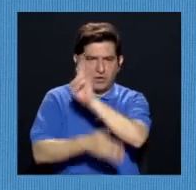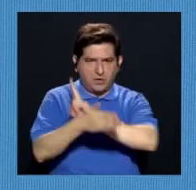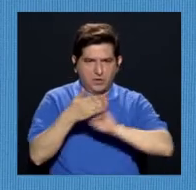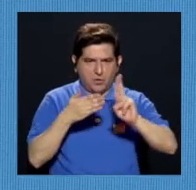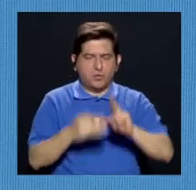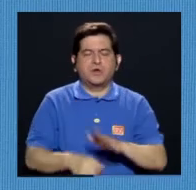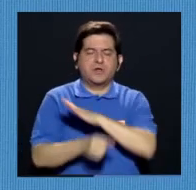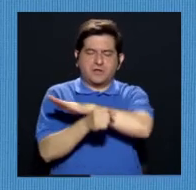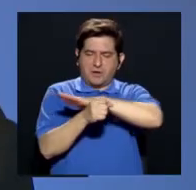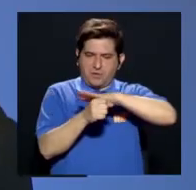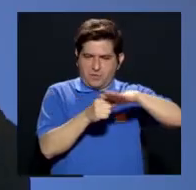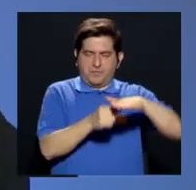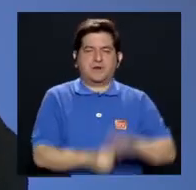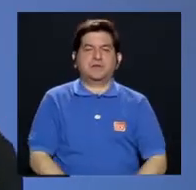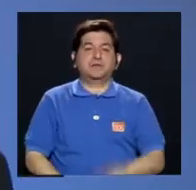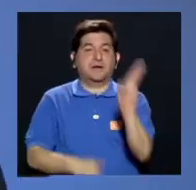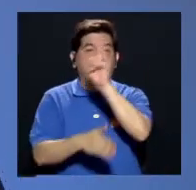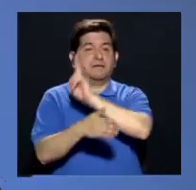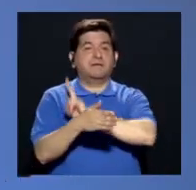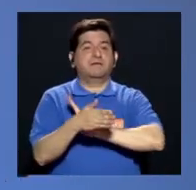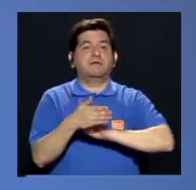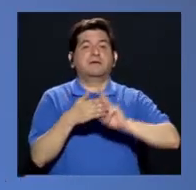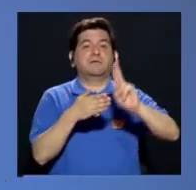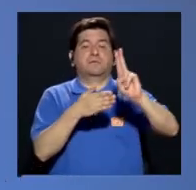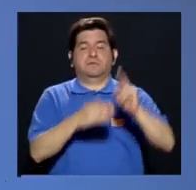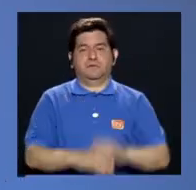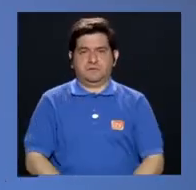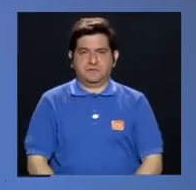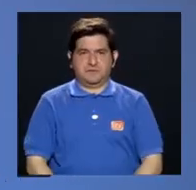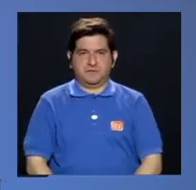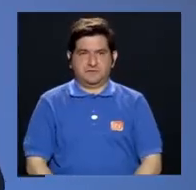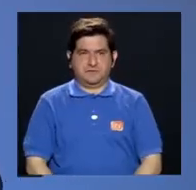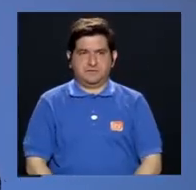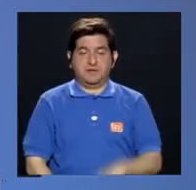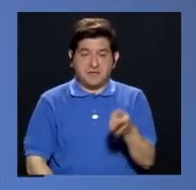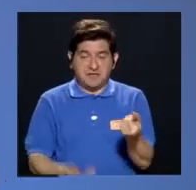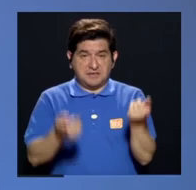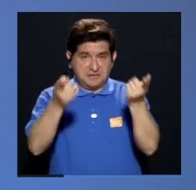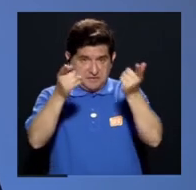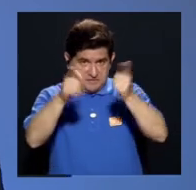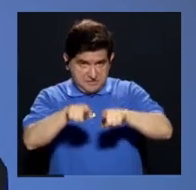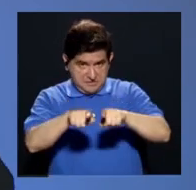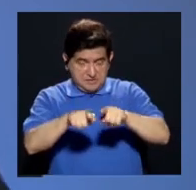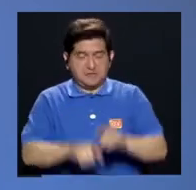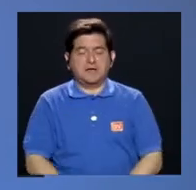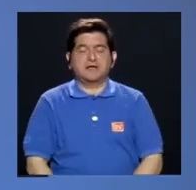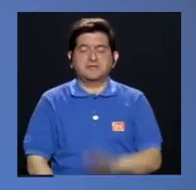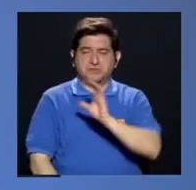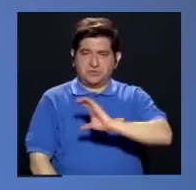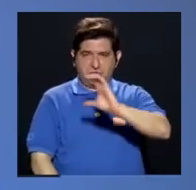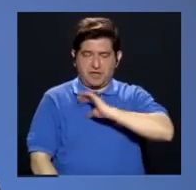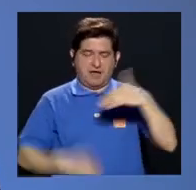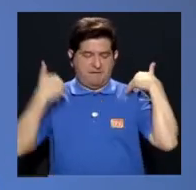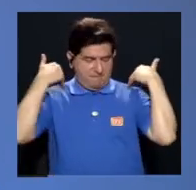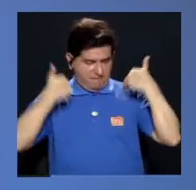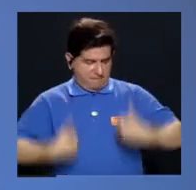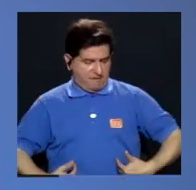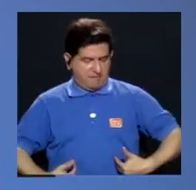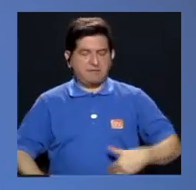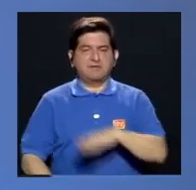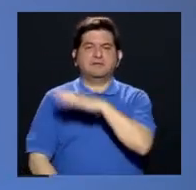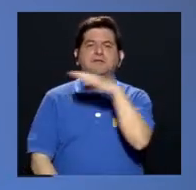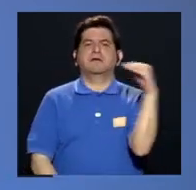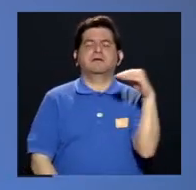universidad completa, de una universidad que es humanista y que